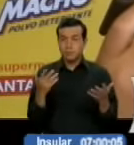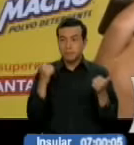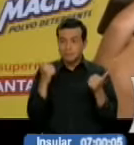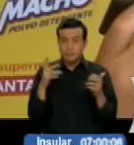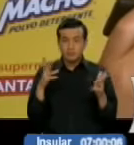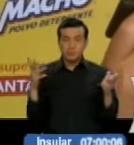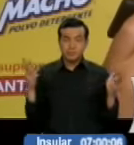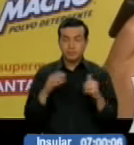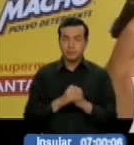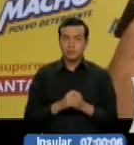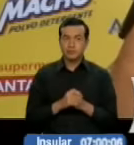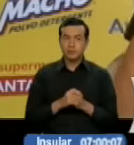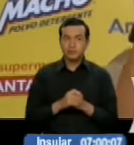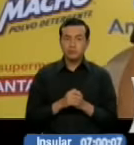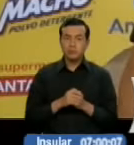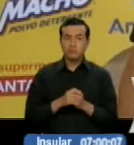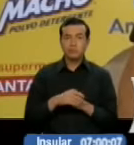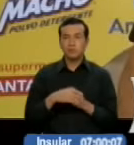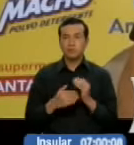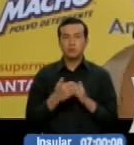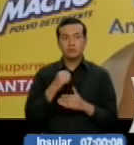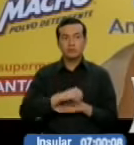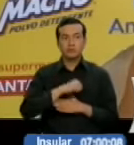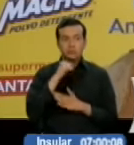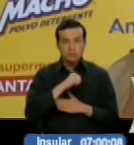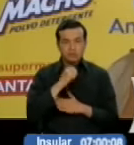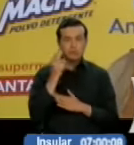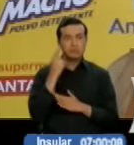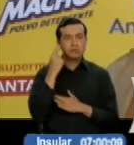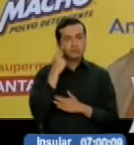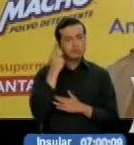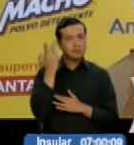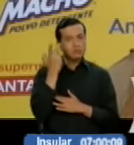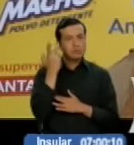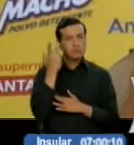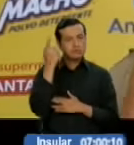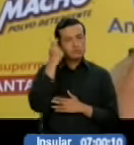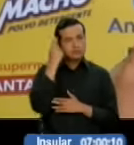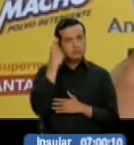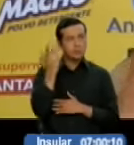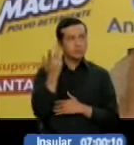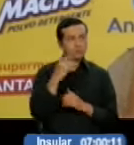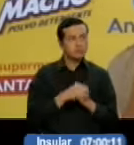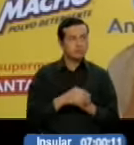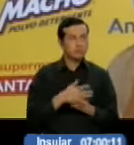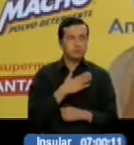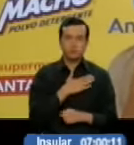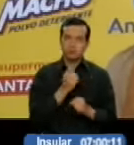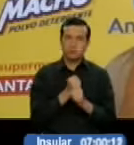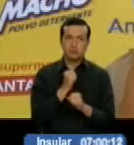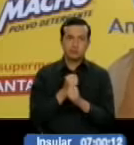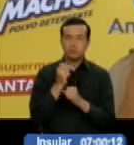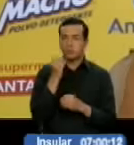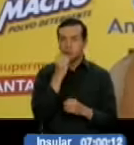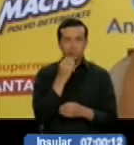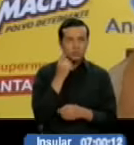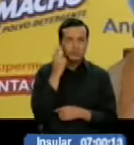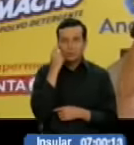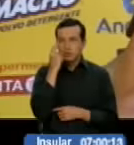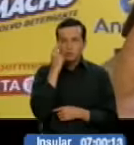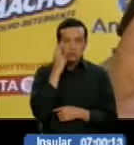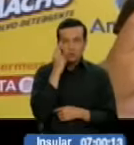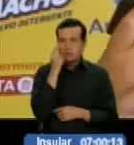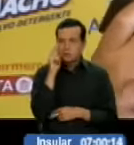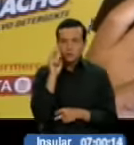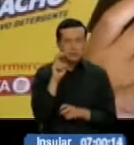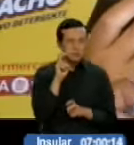resultado en el tema de conseguir las victorias, pero también es cuestión de... Yo en mi trabajo me trato de informar lo más